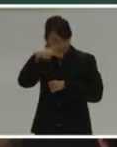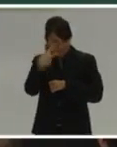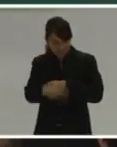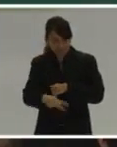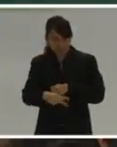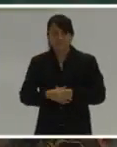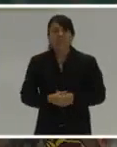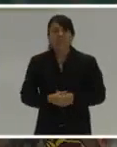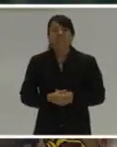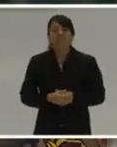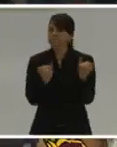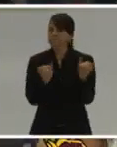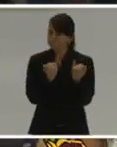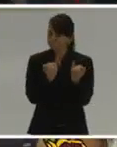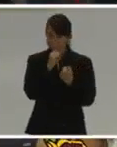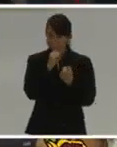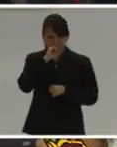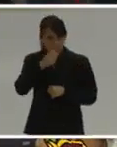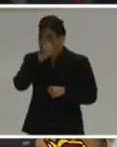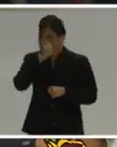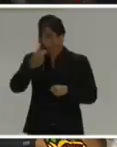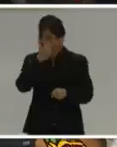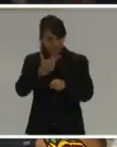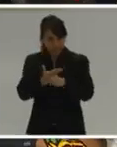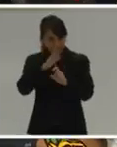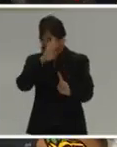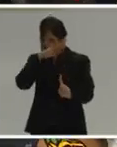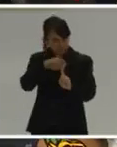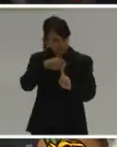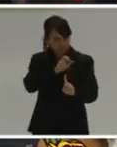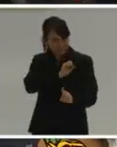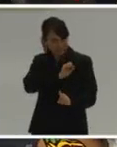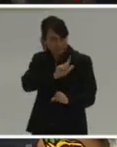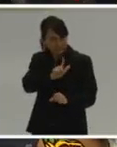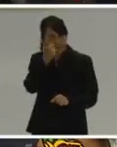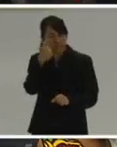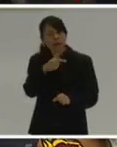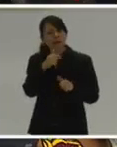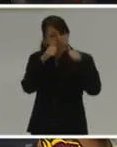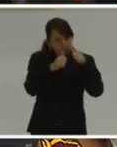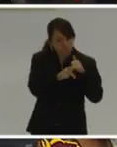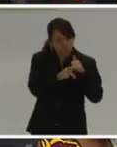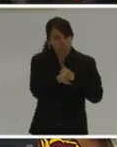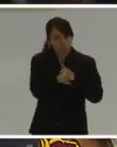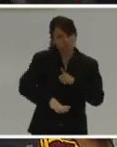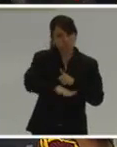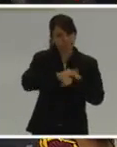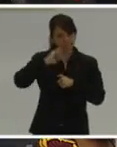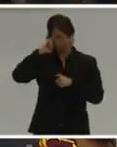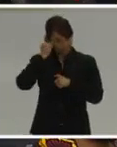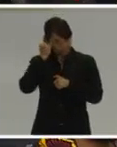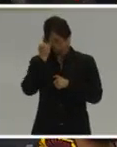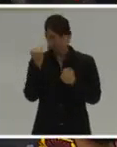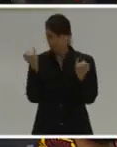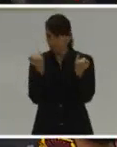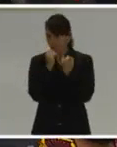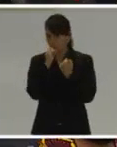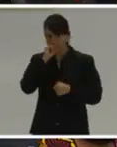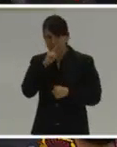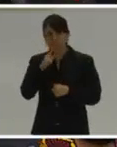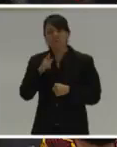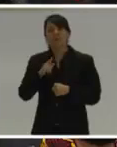también a la Secretaría Especializada para Pueblos Indígenas, saludar también a la